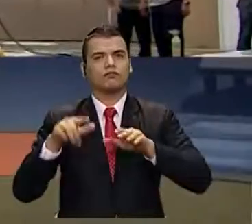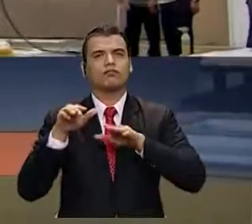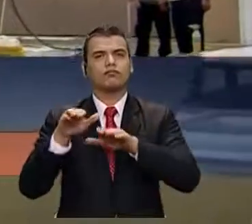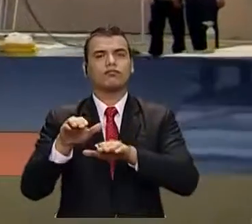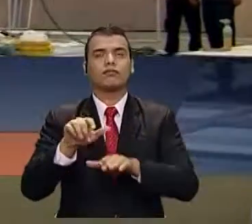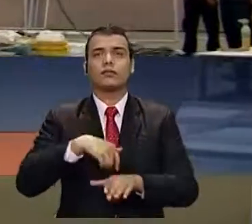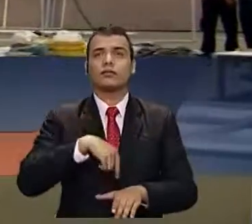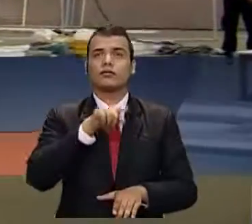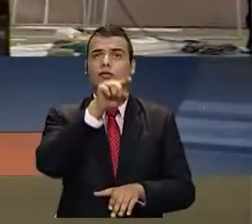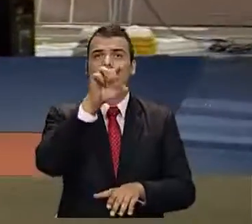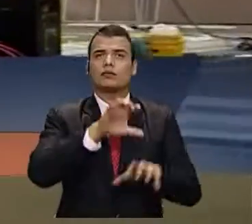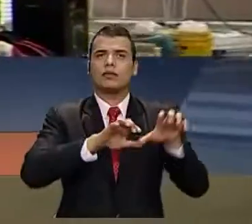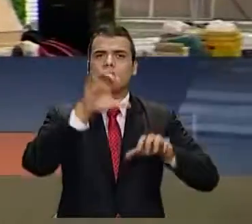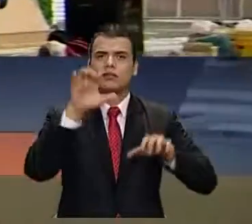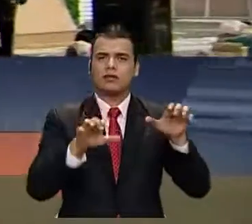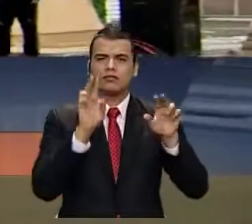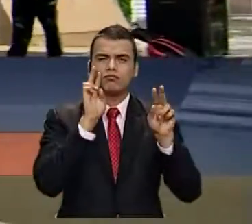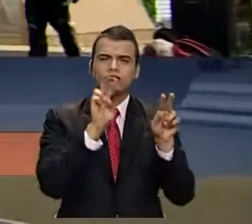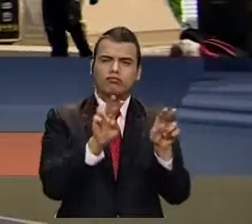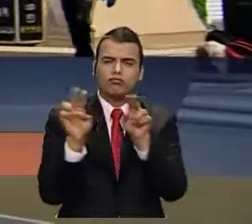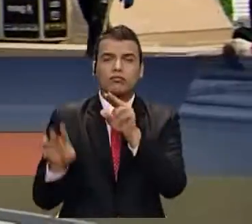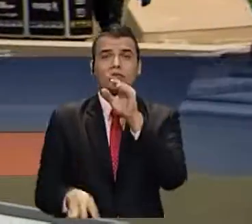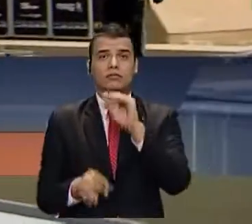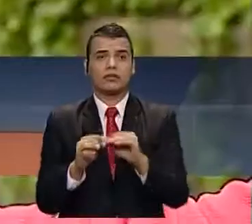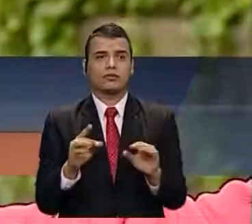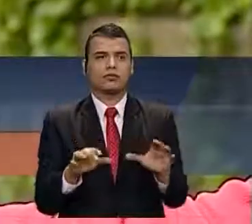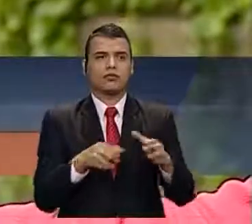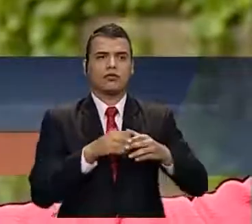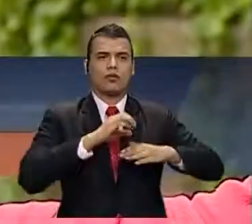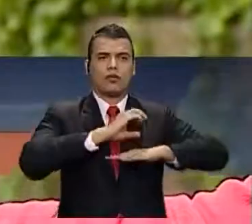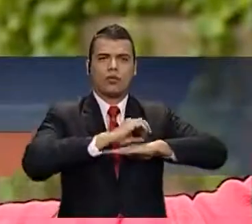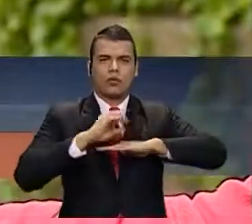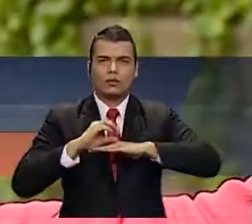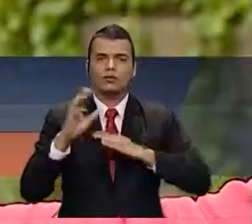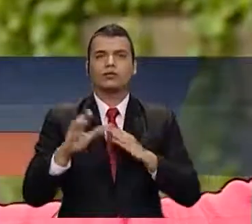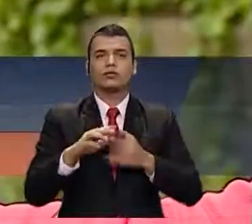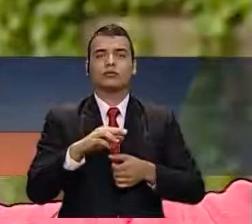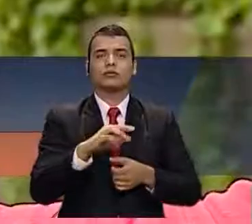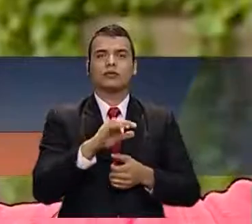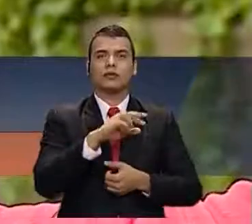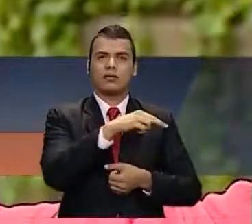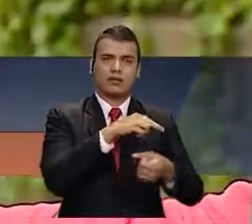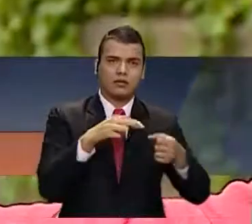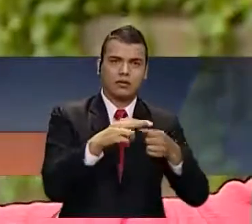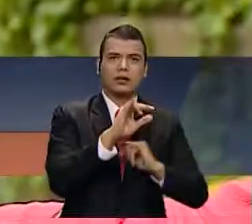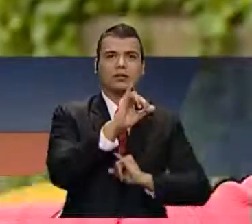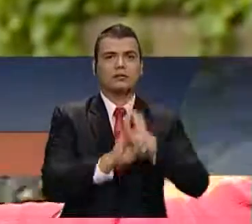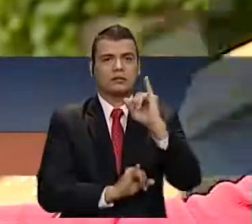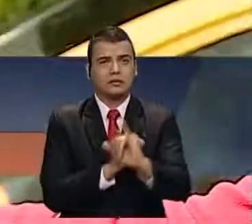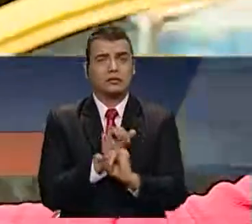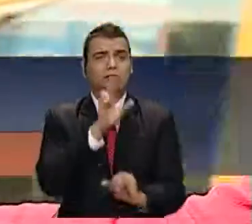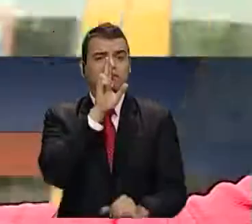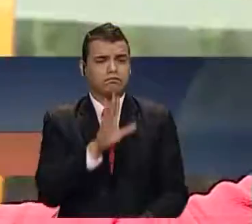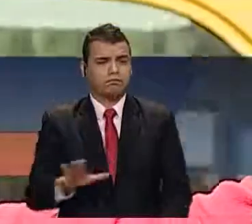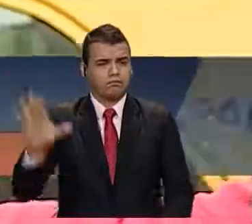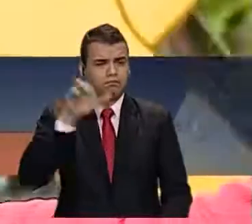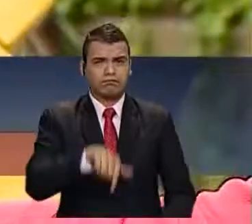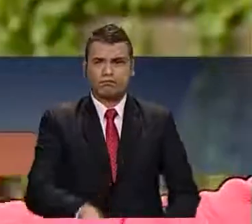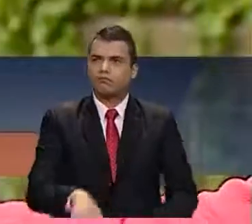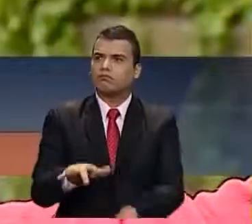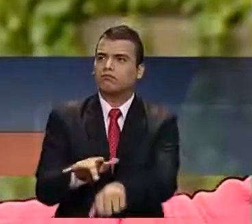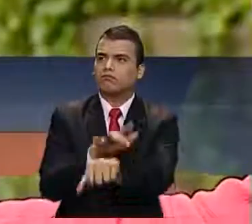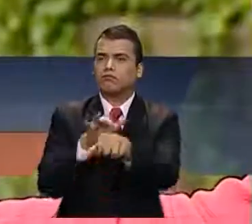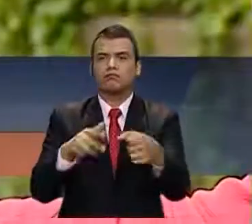observadores y de organismos regionales e internacionales. Con esta cumbre, poder promover la región, promoverla como destino de